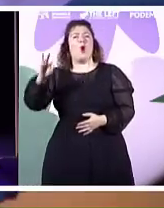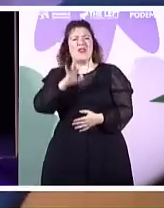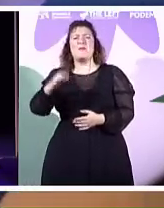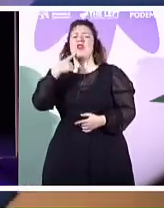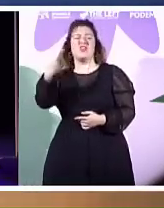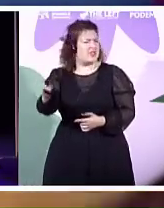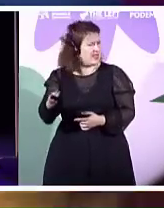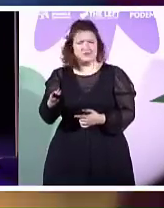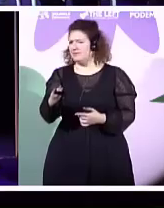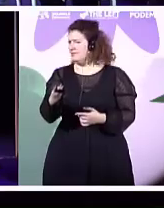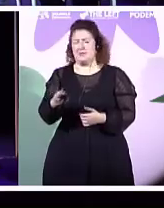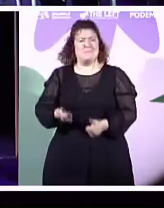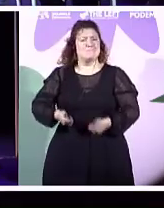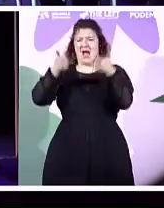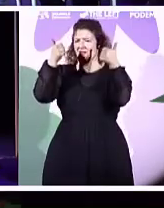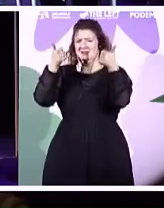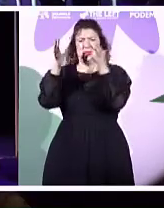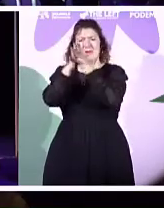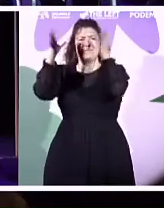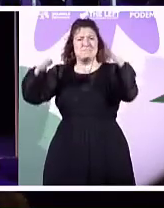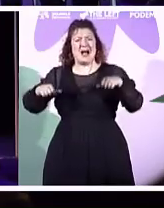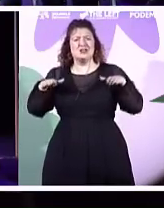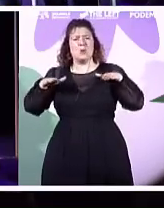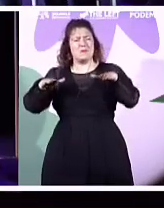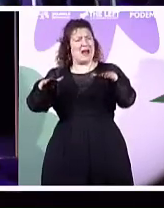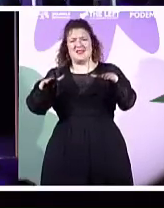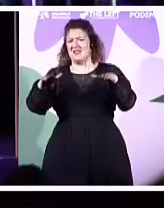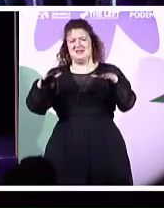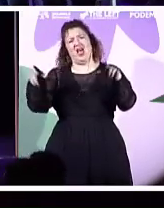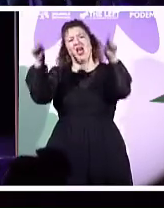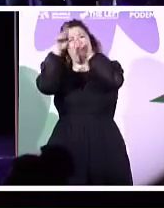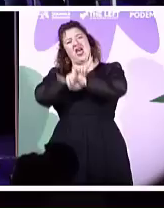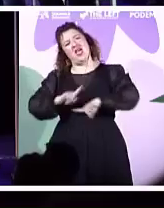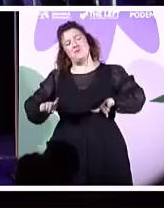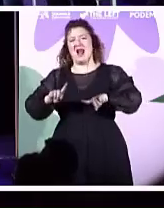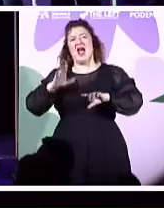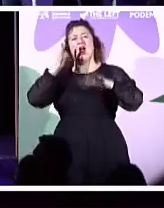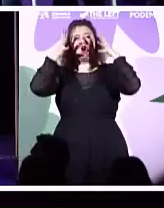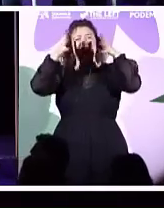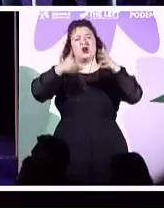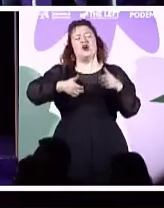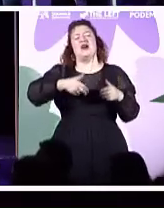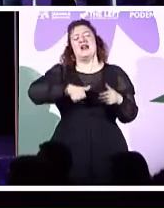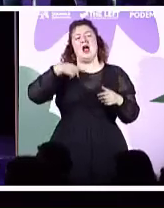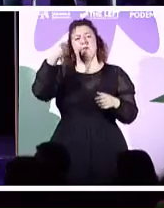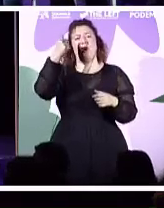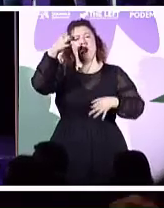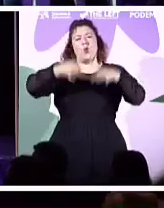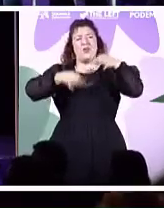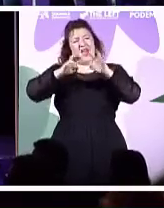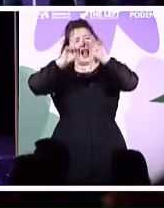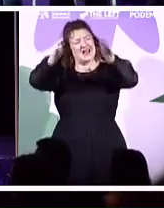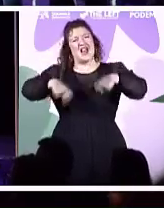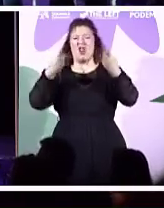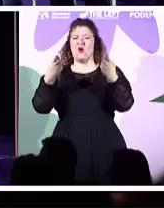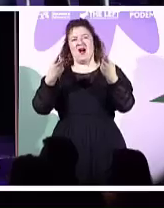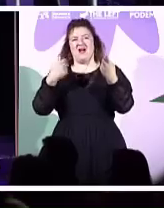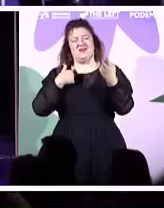que no iba a blanquear un pacto bipartidista para renovar el consejo general del poder judicial